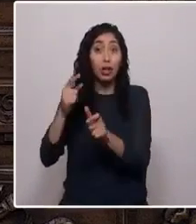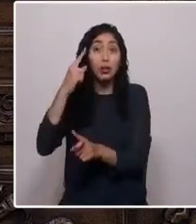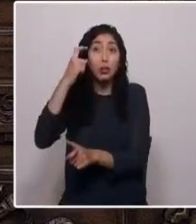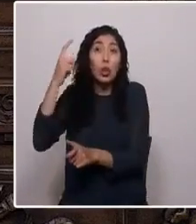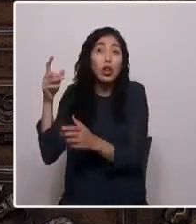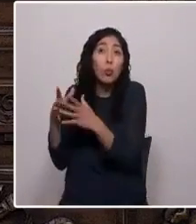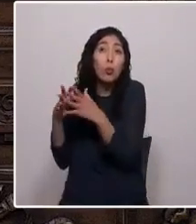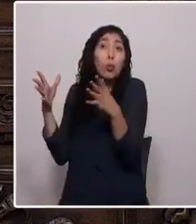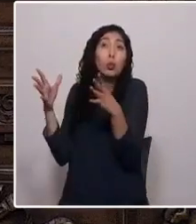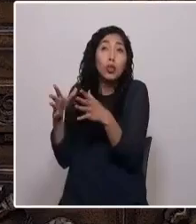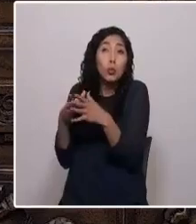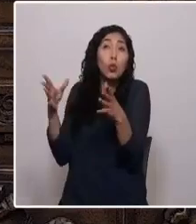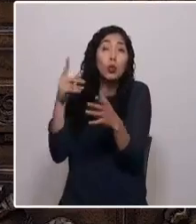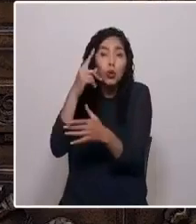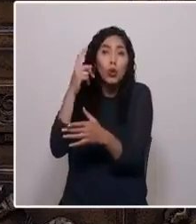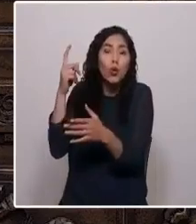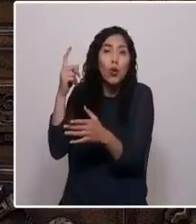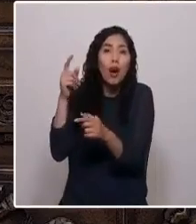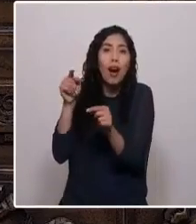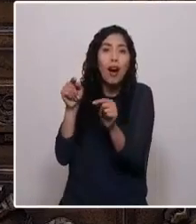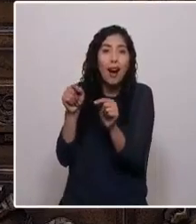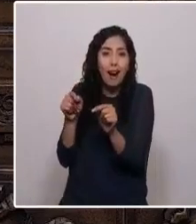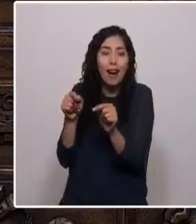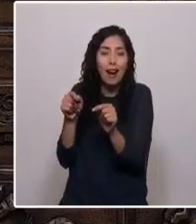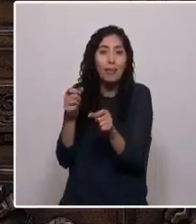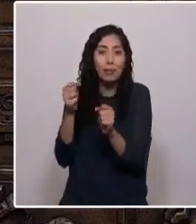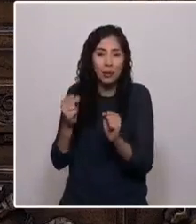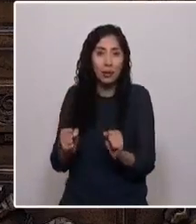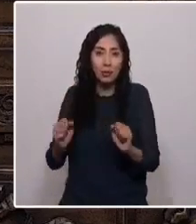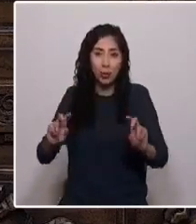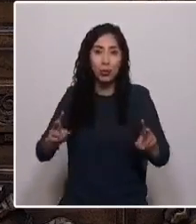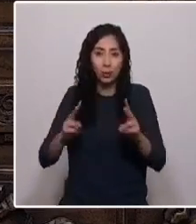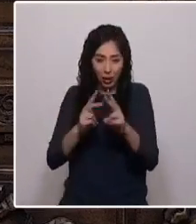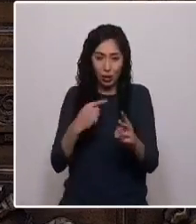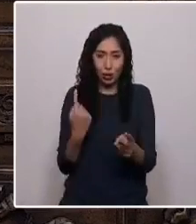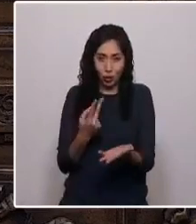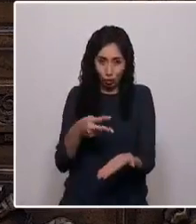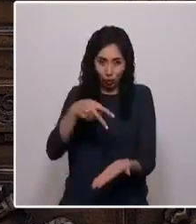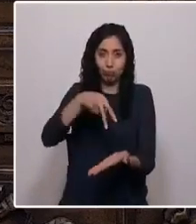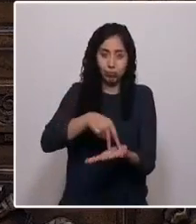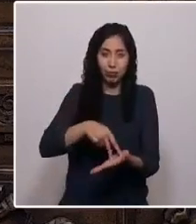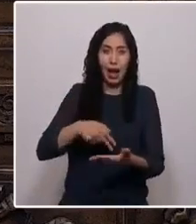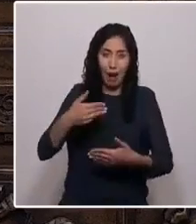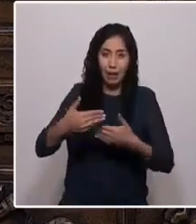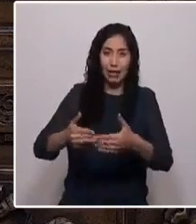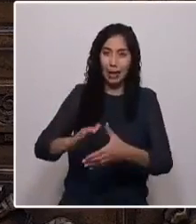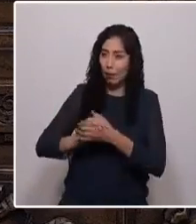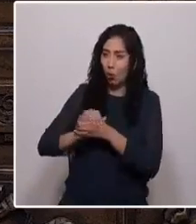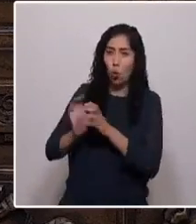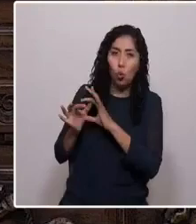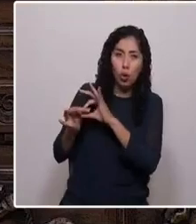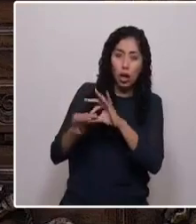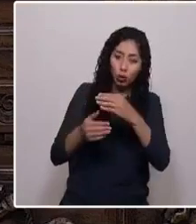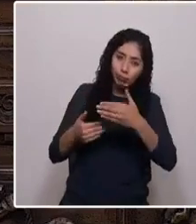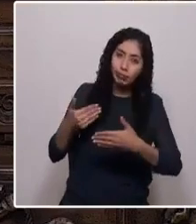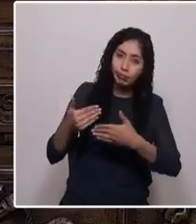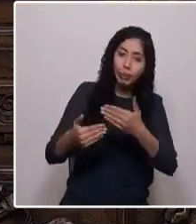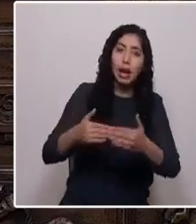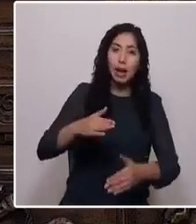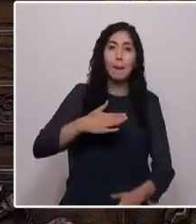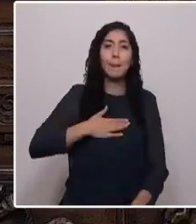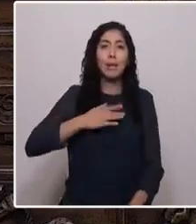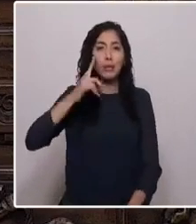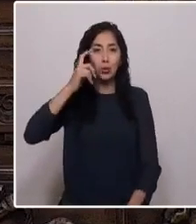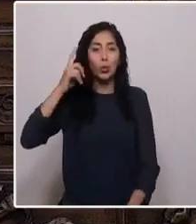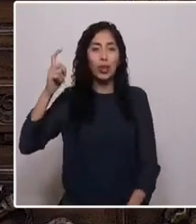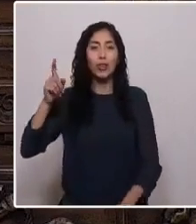nos desbordan, ahí presentes para construir estaremos y de la mano avanzaremos. Este es mi sueño, el que los pueblos